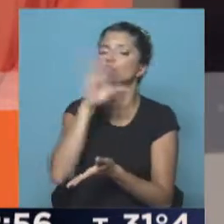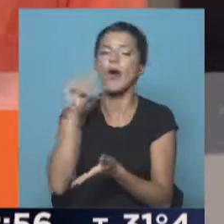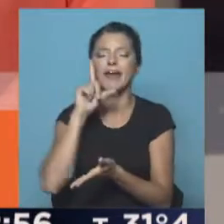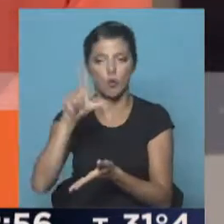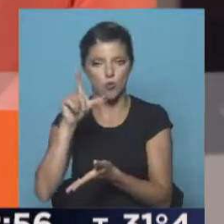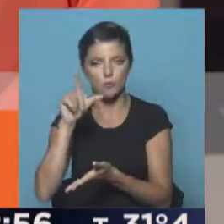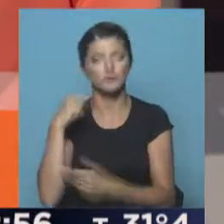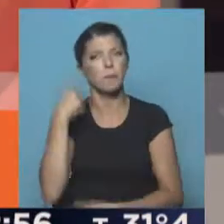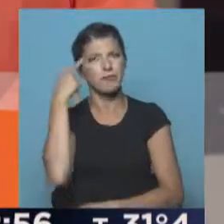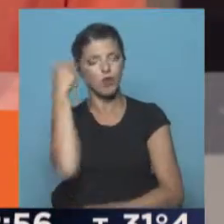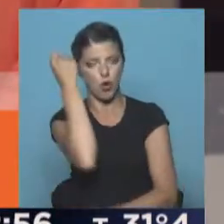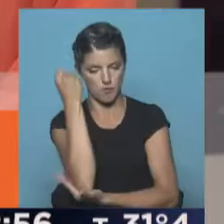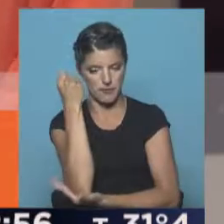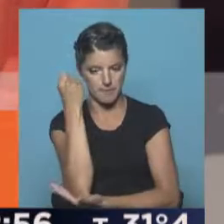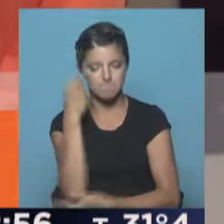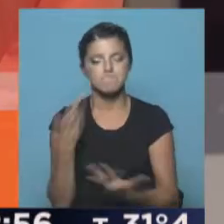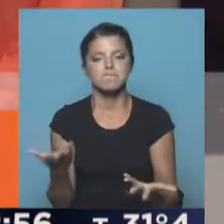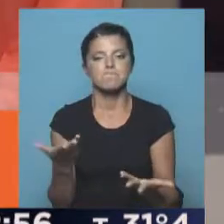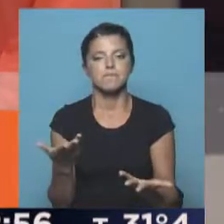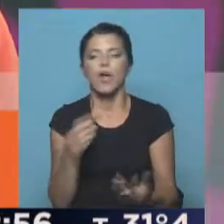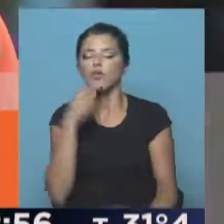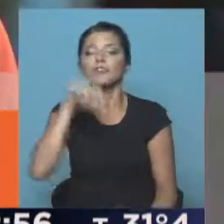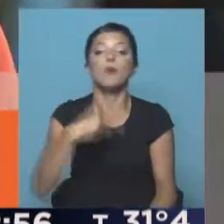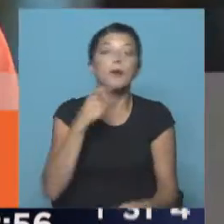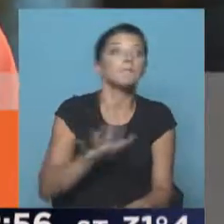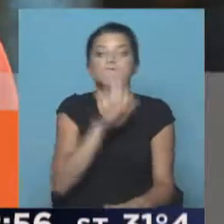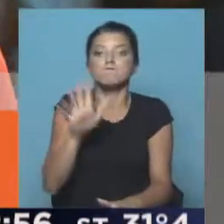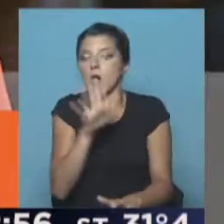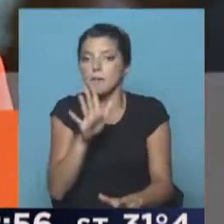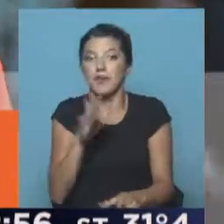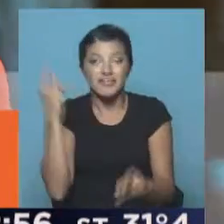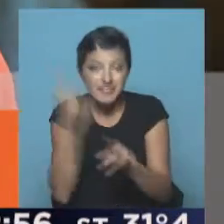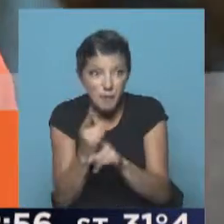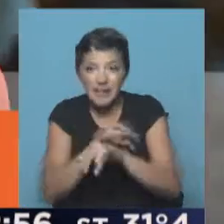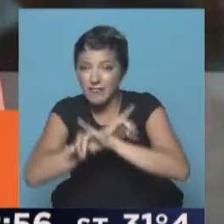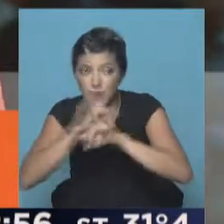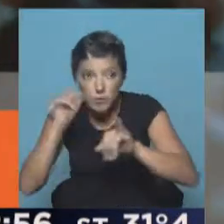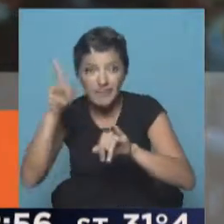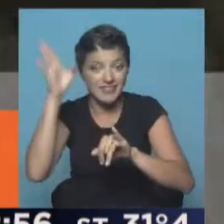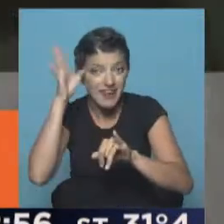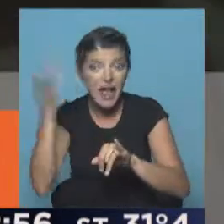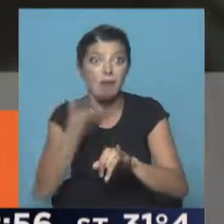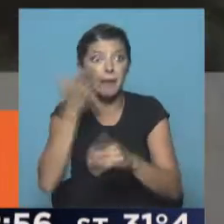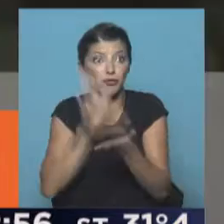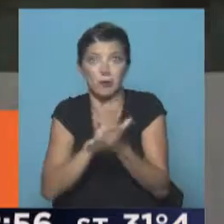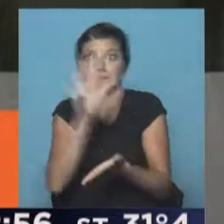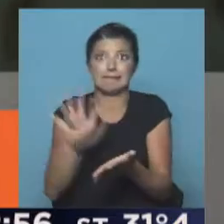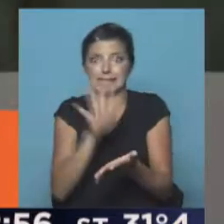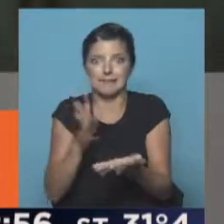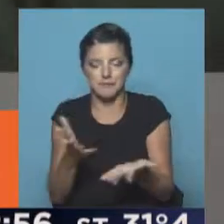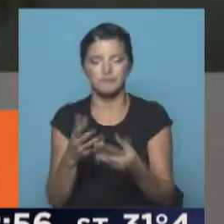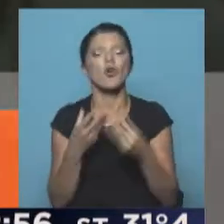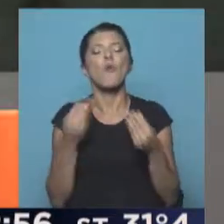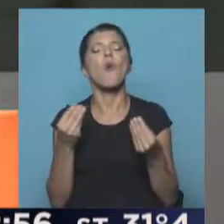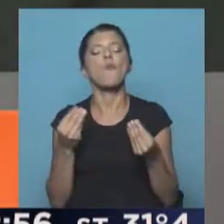digo, ¿cómo puede ser que, porque hablamos de incertidumbre ahora y en realidad cada vez que hacemos un informe sobre Italia hablamos de incertidumbre. ¿Cómo puede ser que la